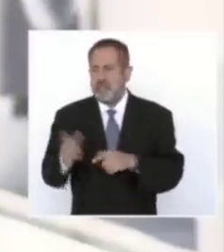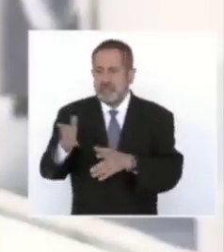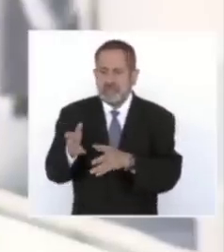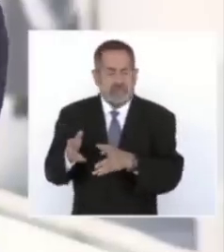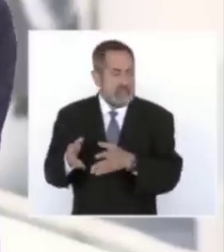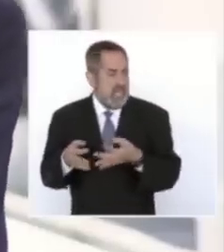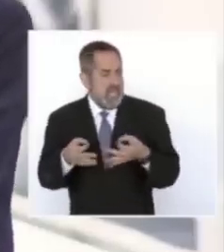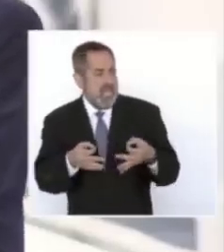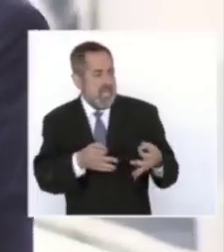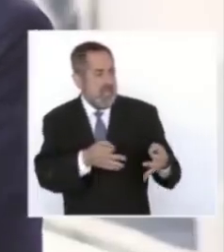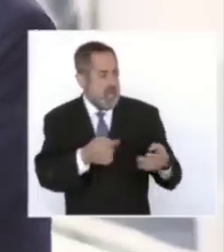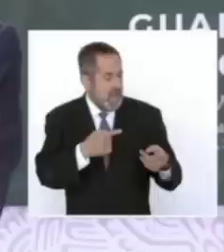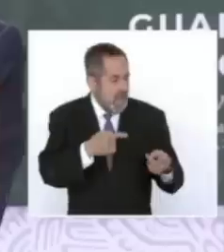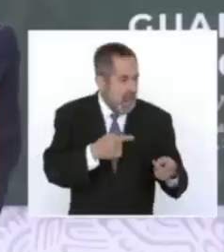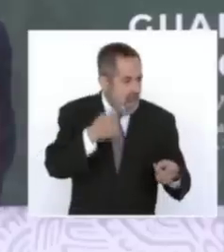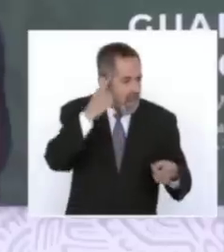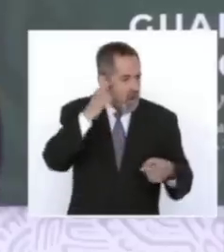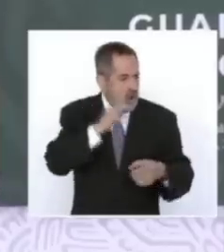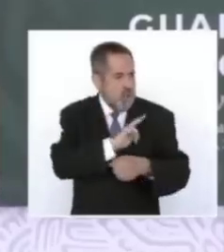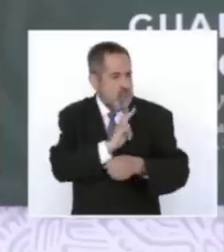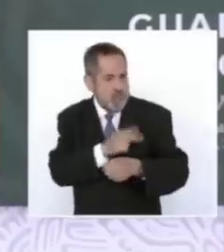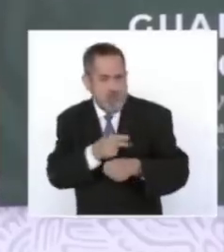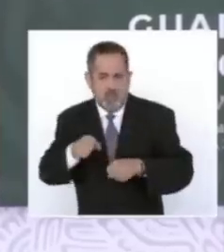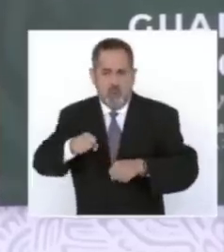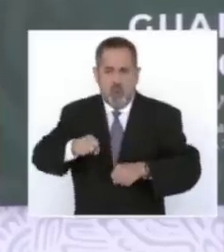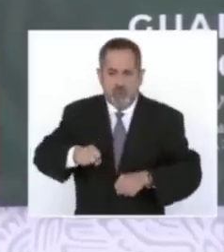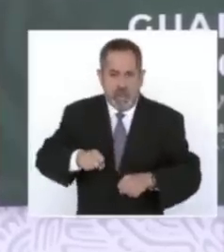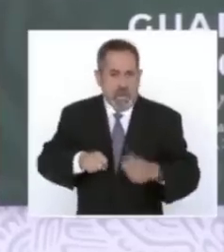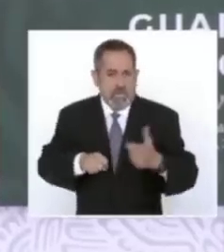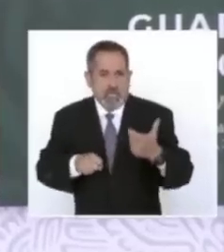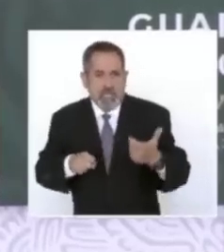tentaciones del poder y del dinero.